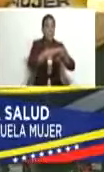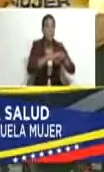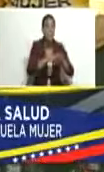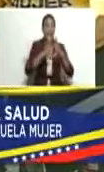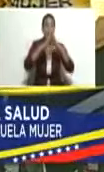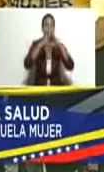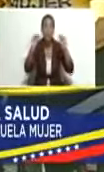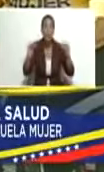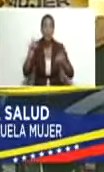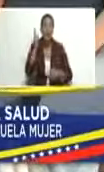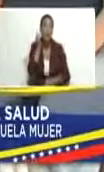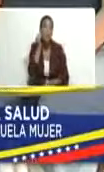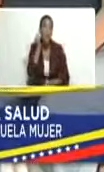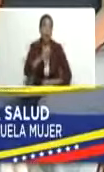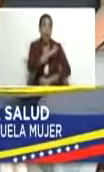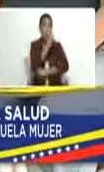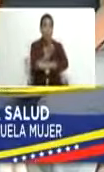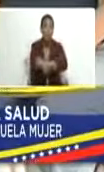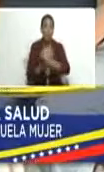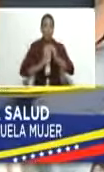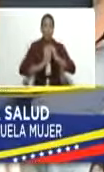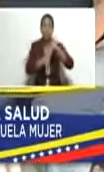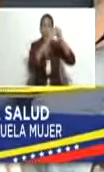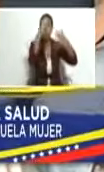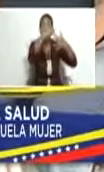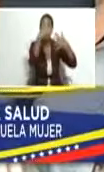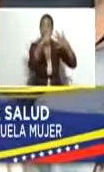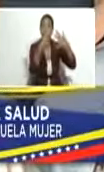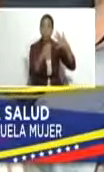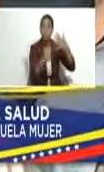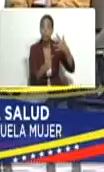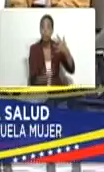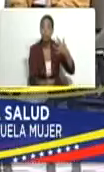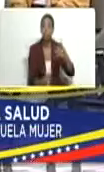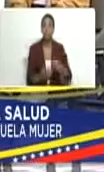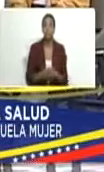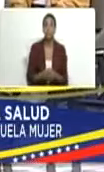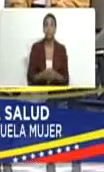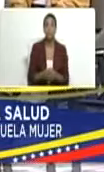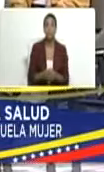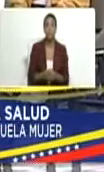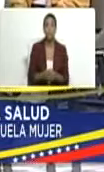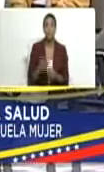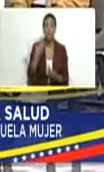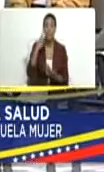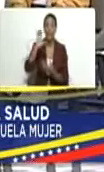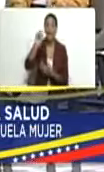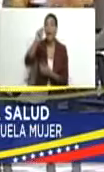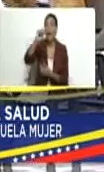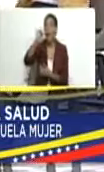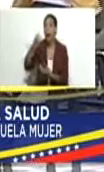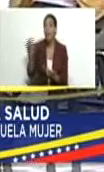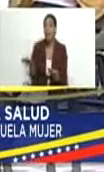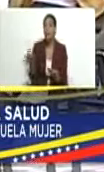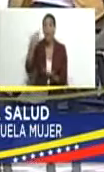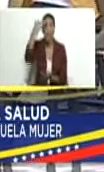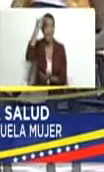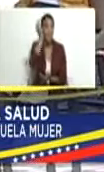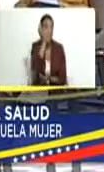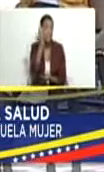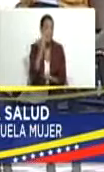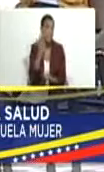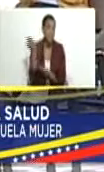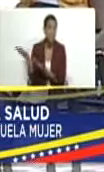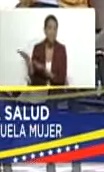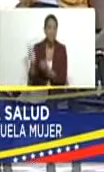Gabriela, Yelitza, María, Petra, Carmen Teresa. Aquí está